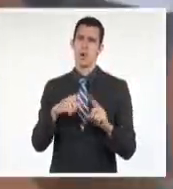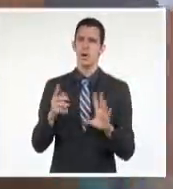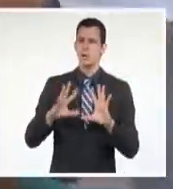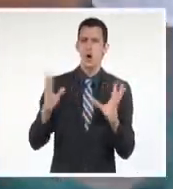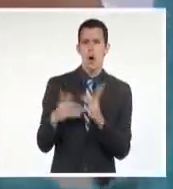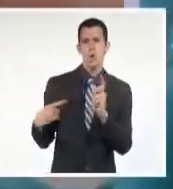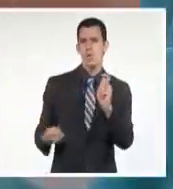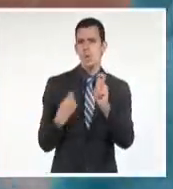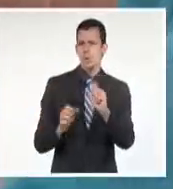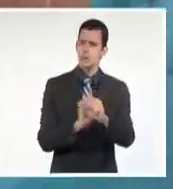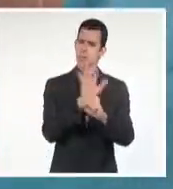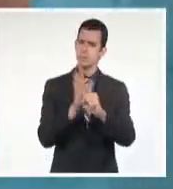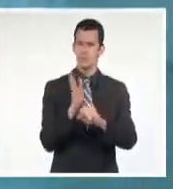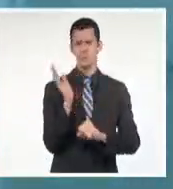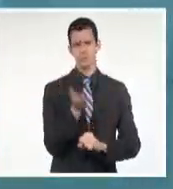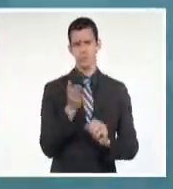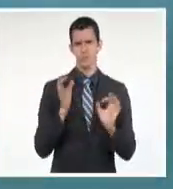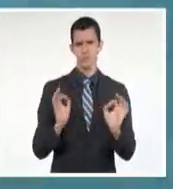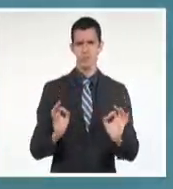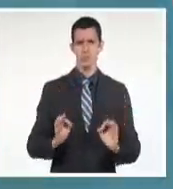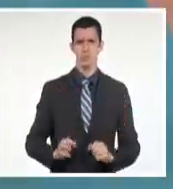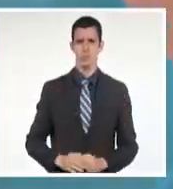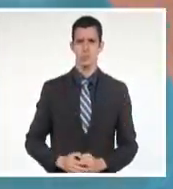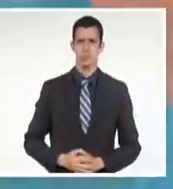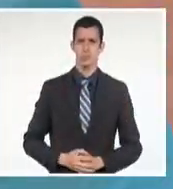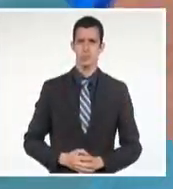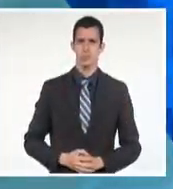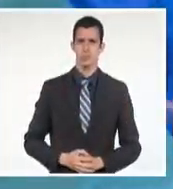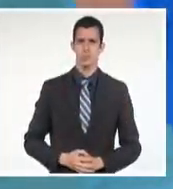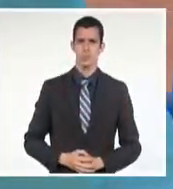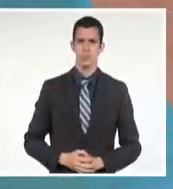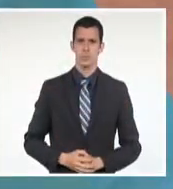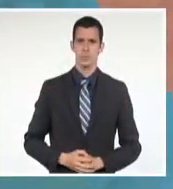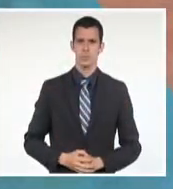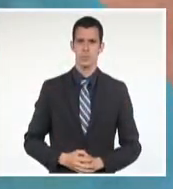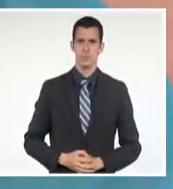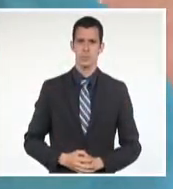una enfermedad. Isela García Rivero, Sistema Informativo de la Televisión Cubana.